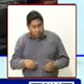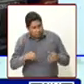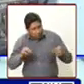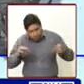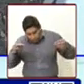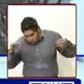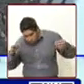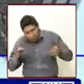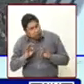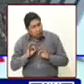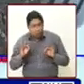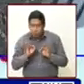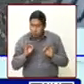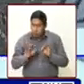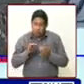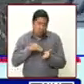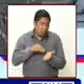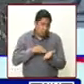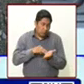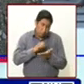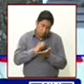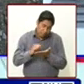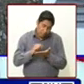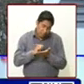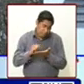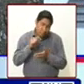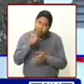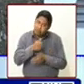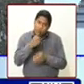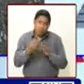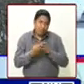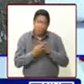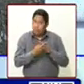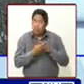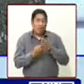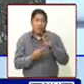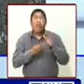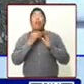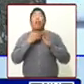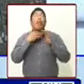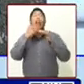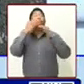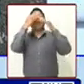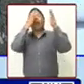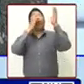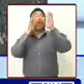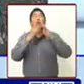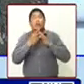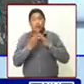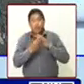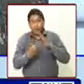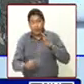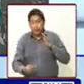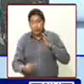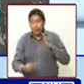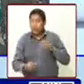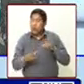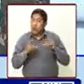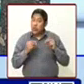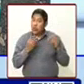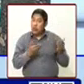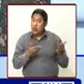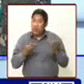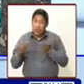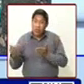motivo por el cual el médico diagnosticó que es por sumersión, por ahogamiento. Tampoco ha sido llevado a la morgue